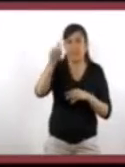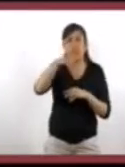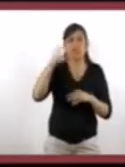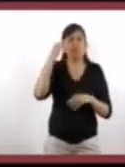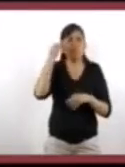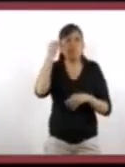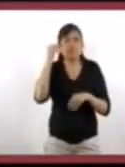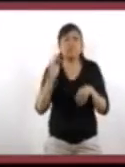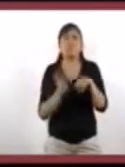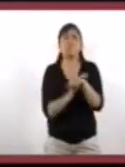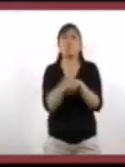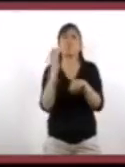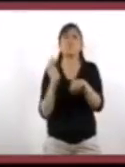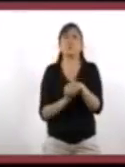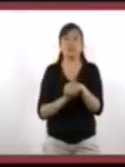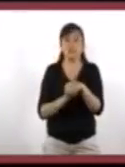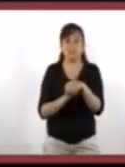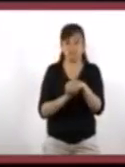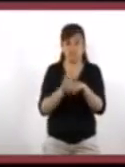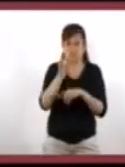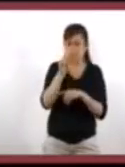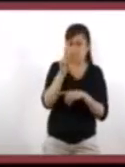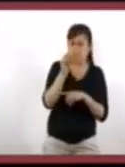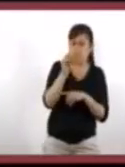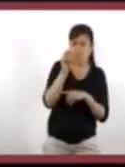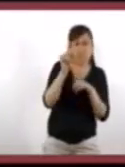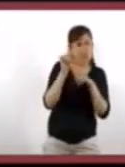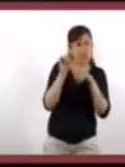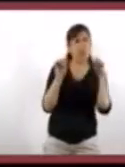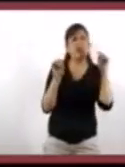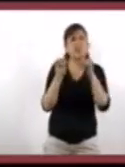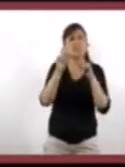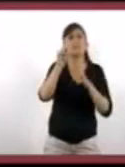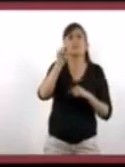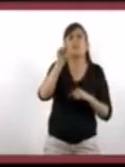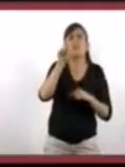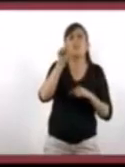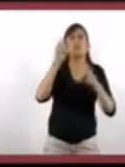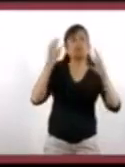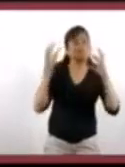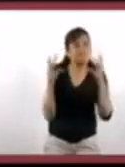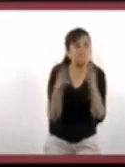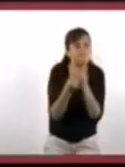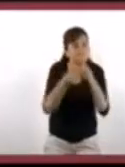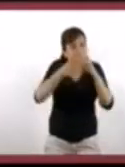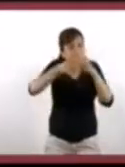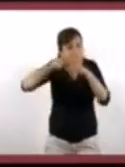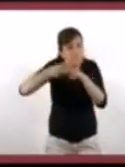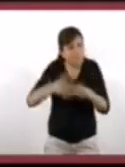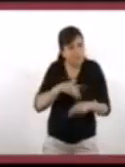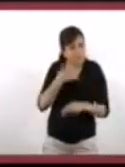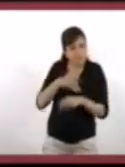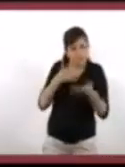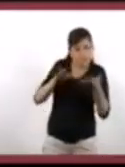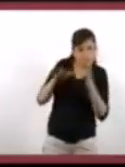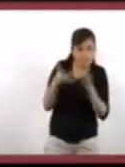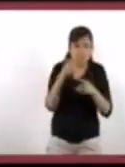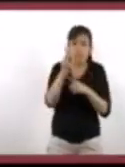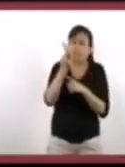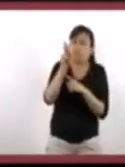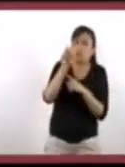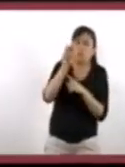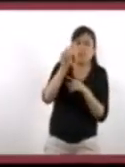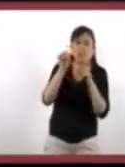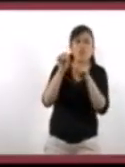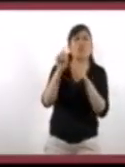promedio. Promedio. En la terminología usual, promedio tiene un significado preciso. Cuando mucha gente habla acerca del